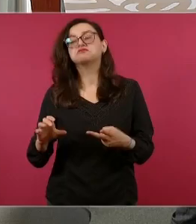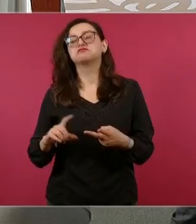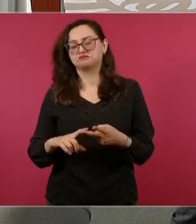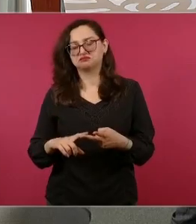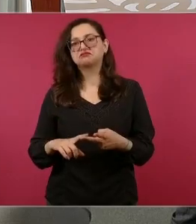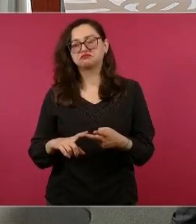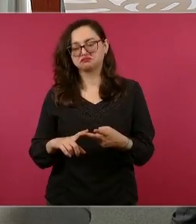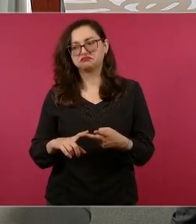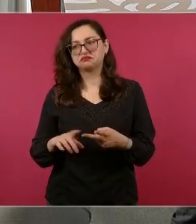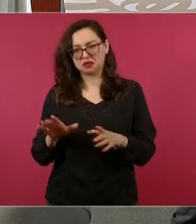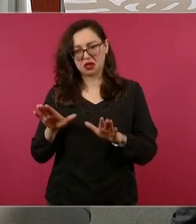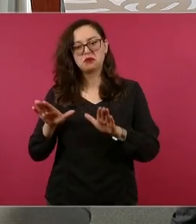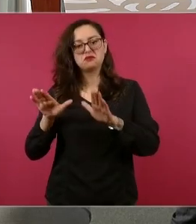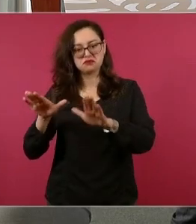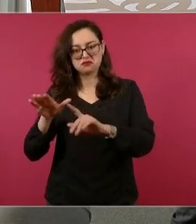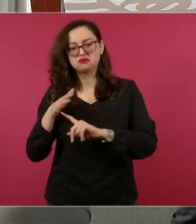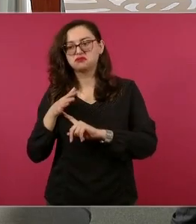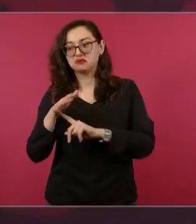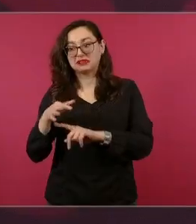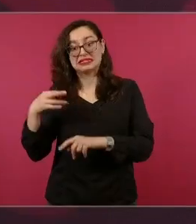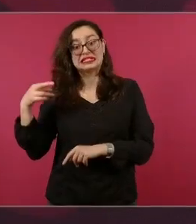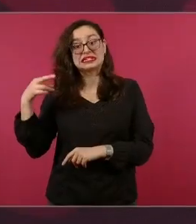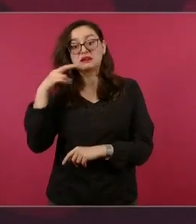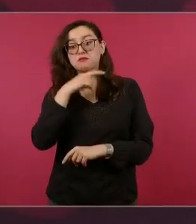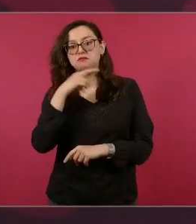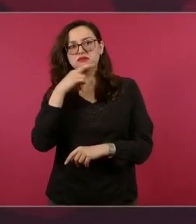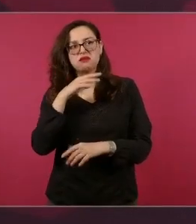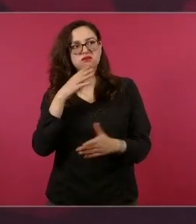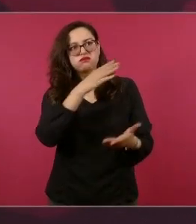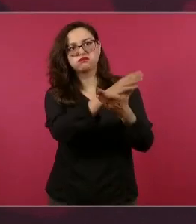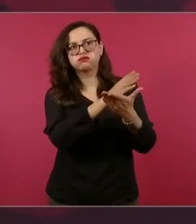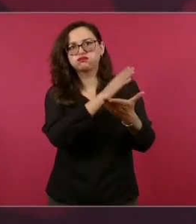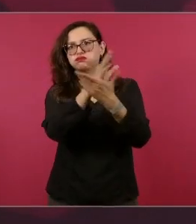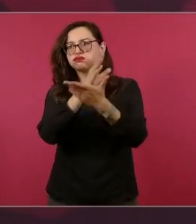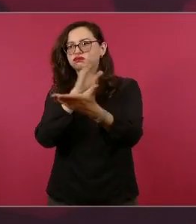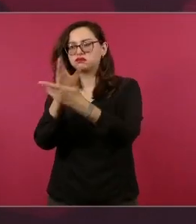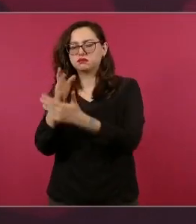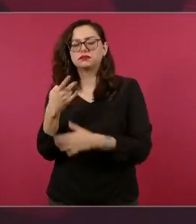Pero así es esta ciudad.